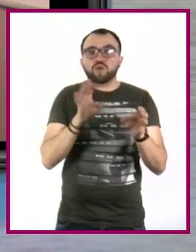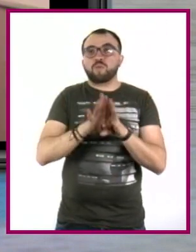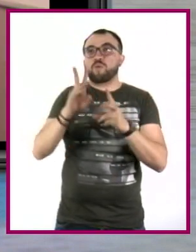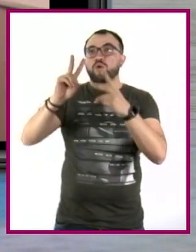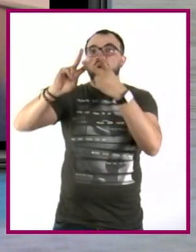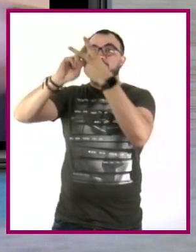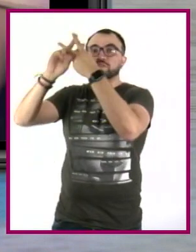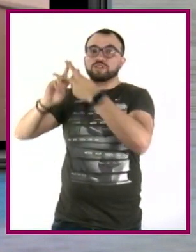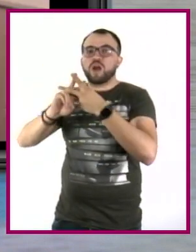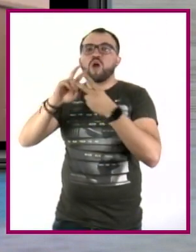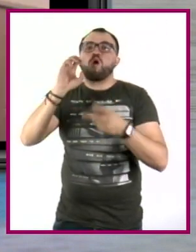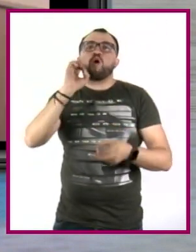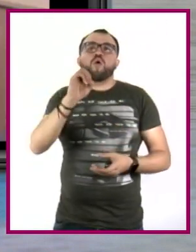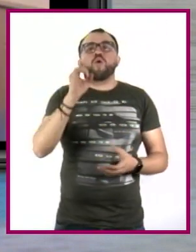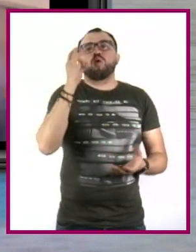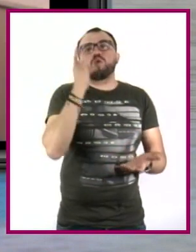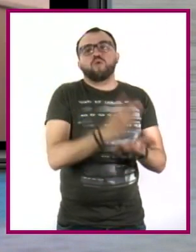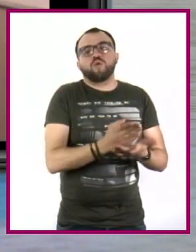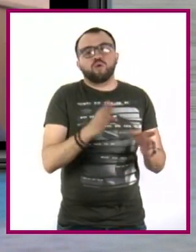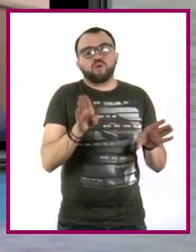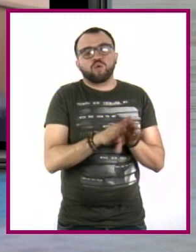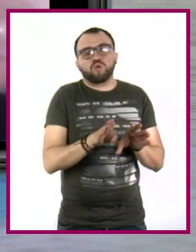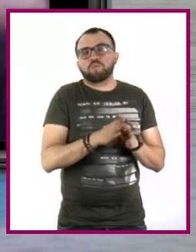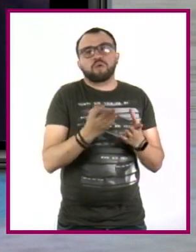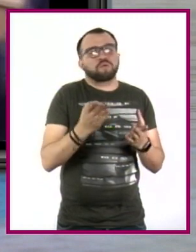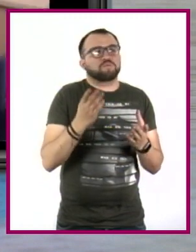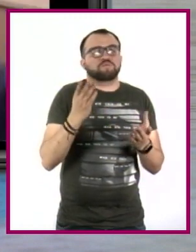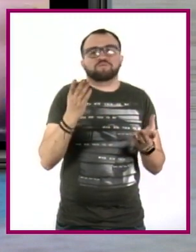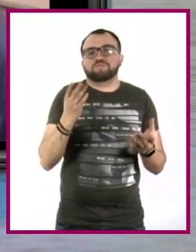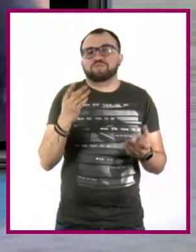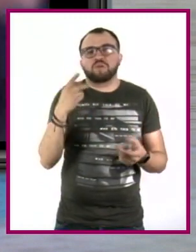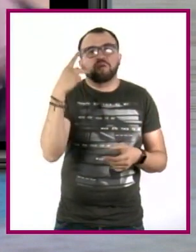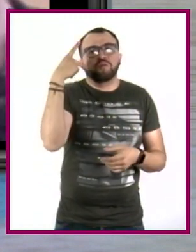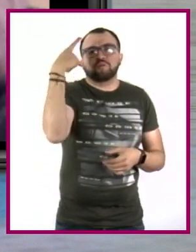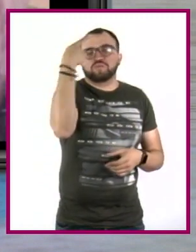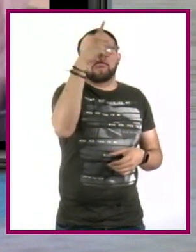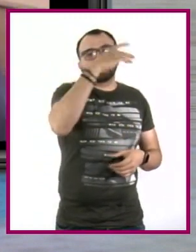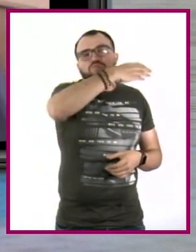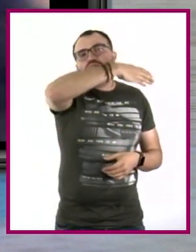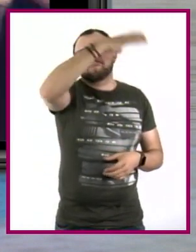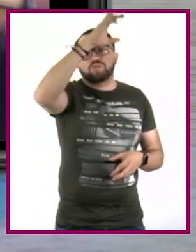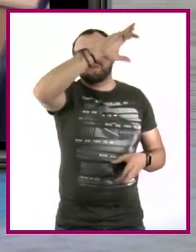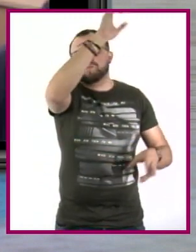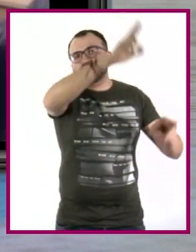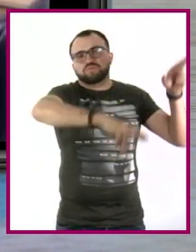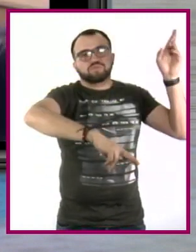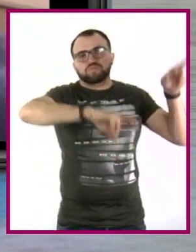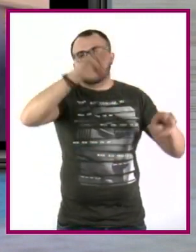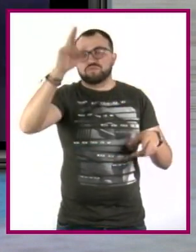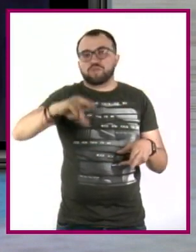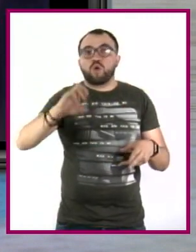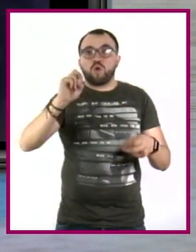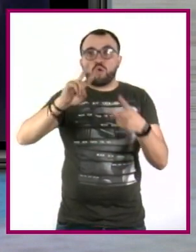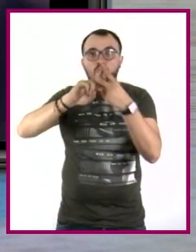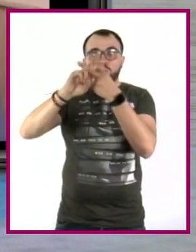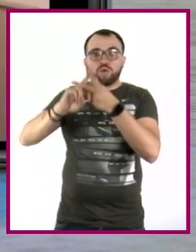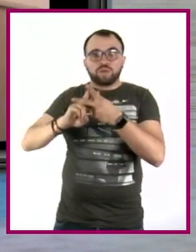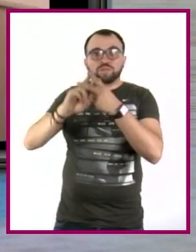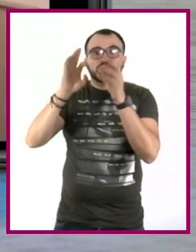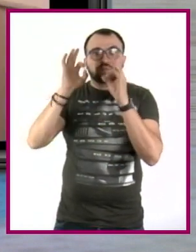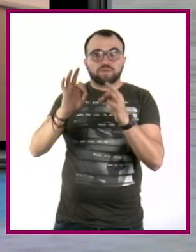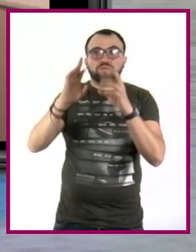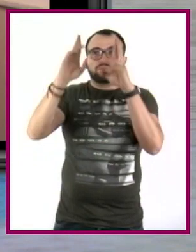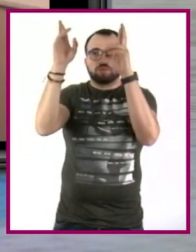o es simplemente un fenómeno de dispersión de materia en la